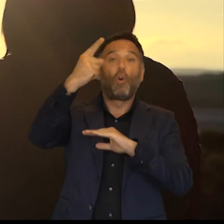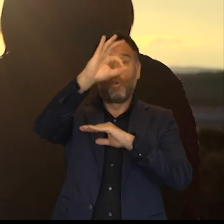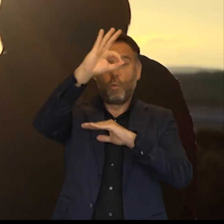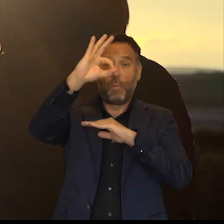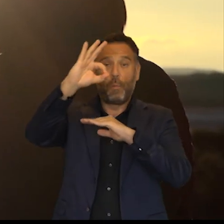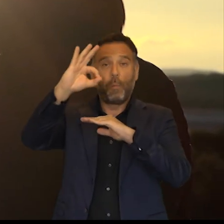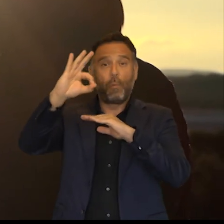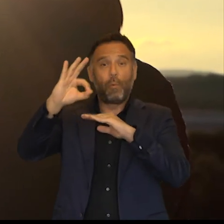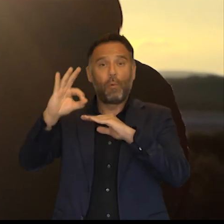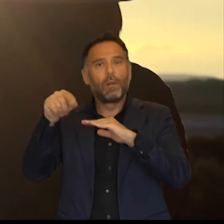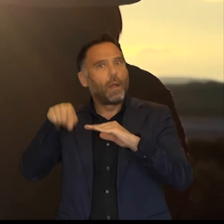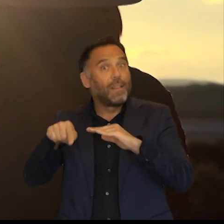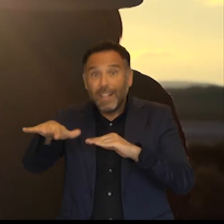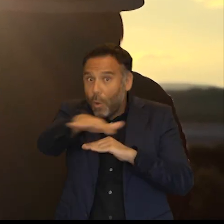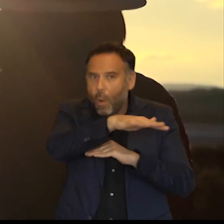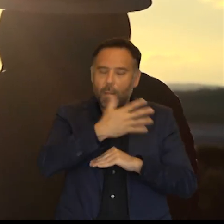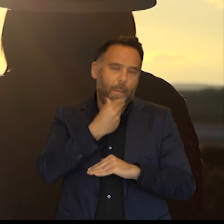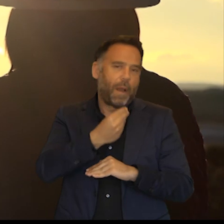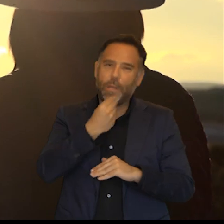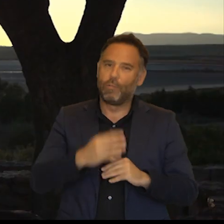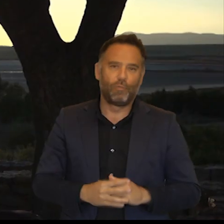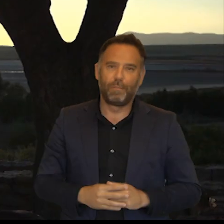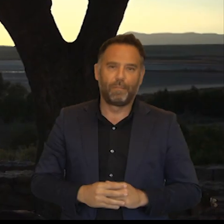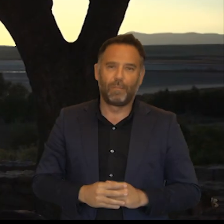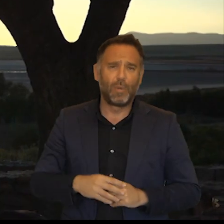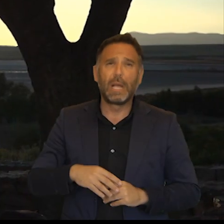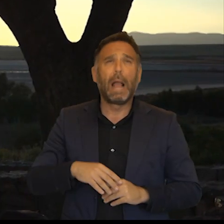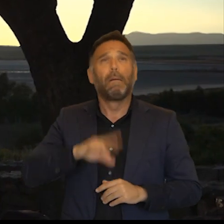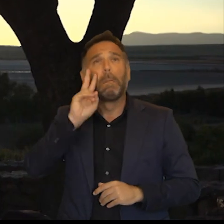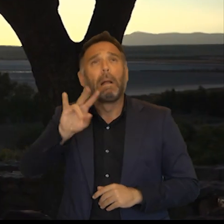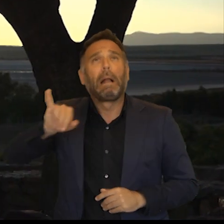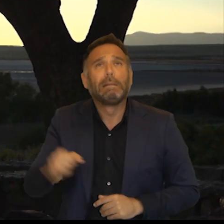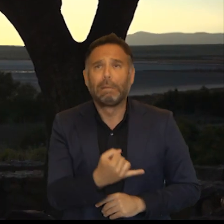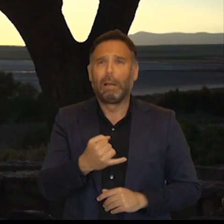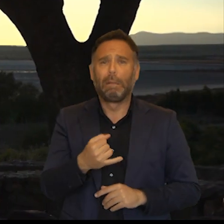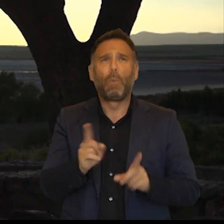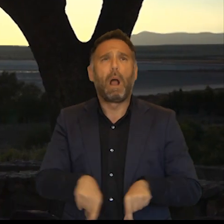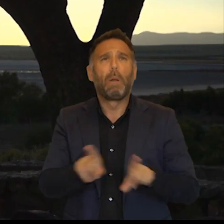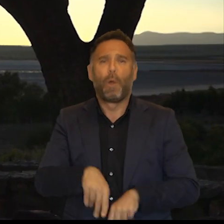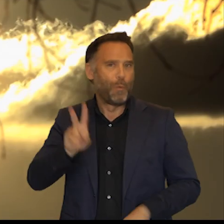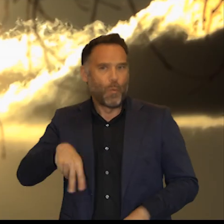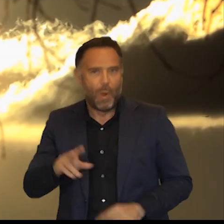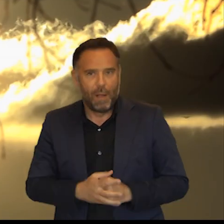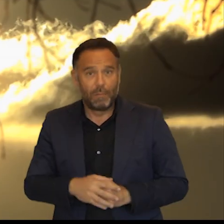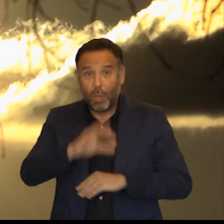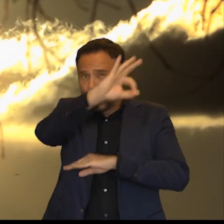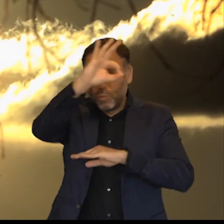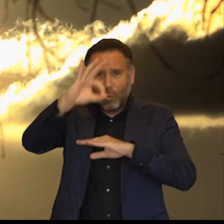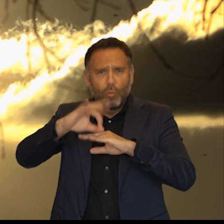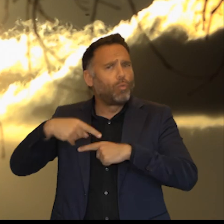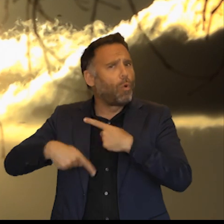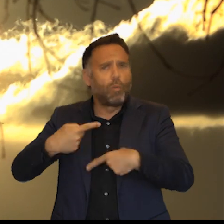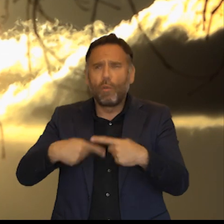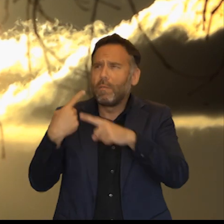sol, un sitio para mí maravilloso. Oh, y nunca te cansas, ¿verdad? No, la verdad es que no, las puestas de sol